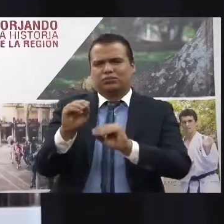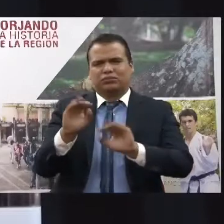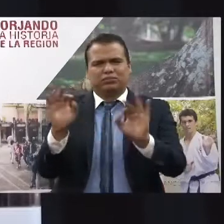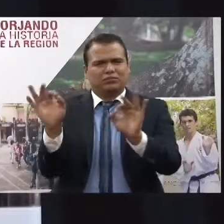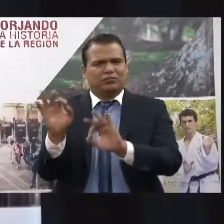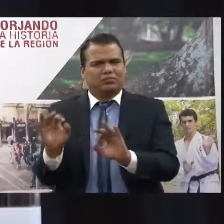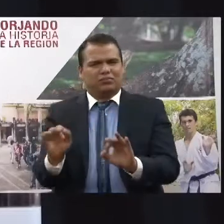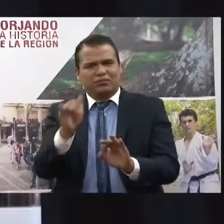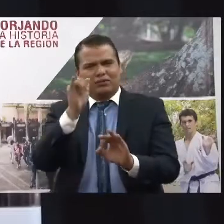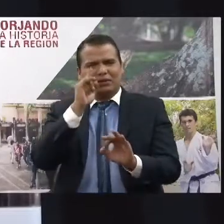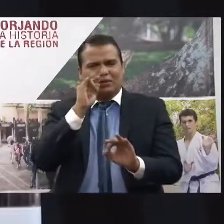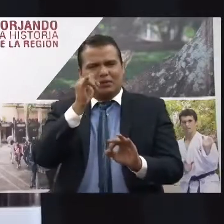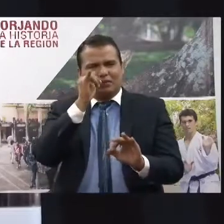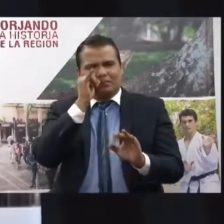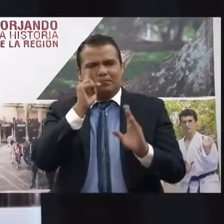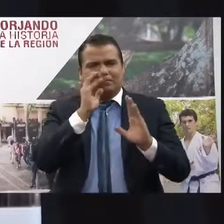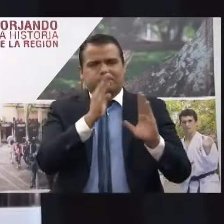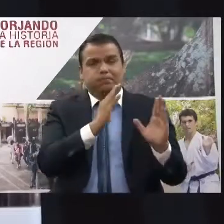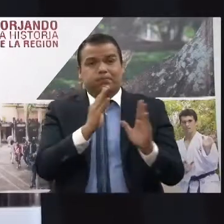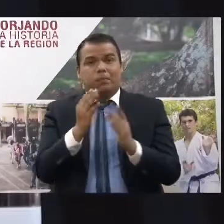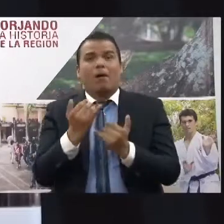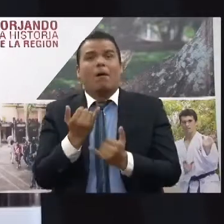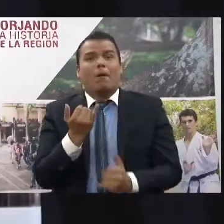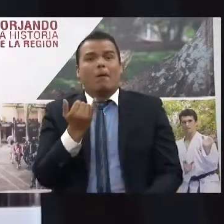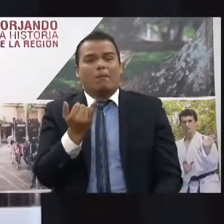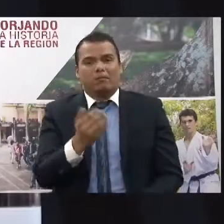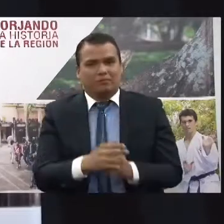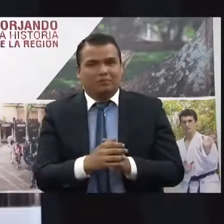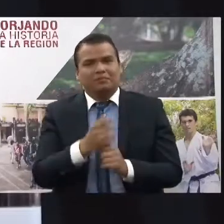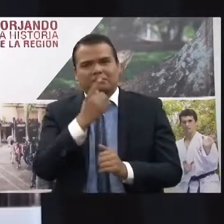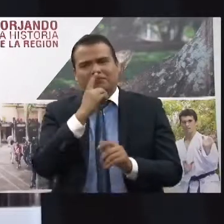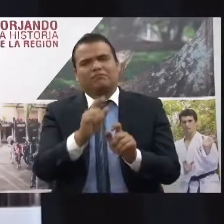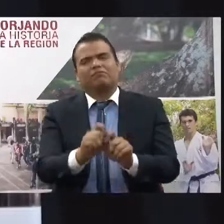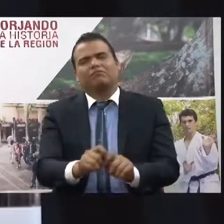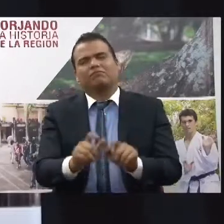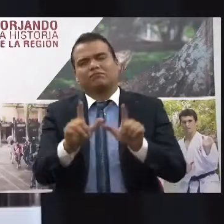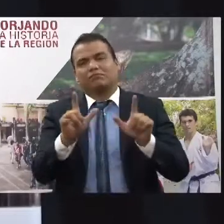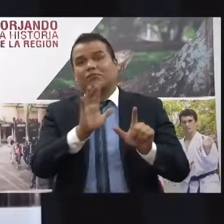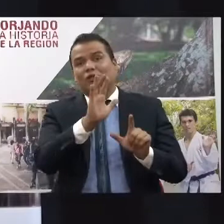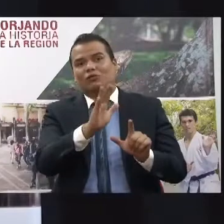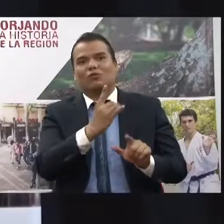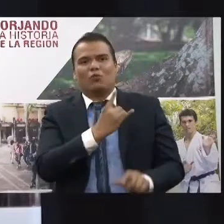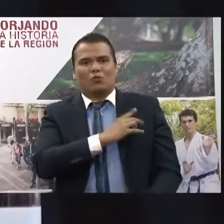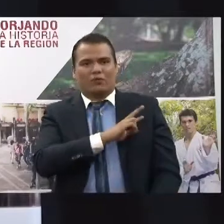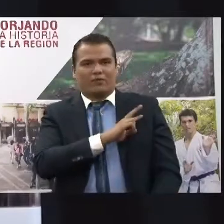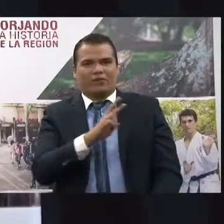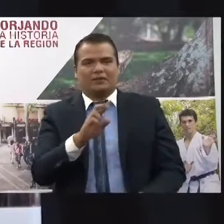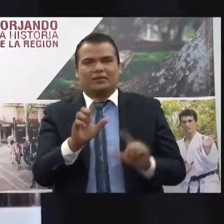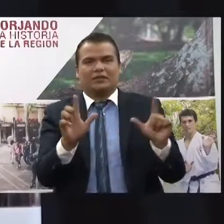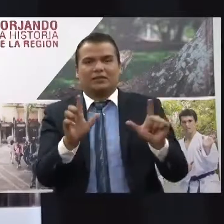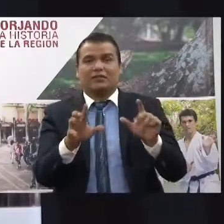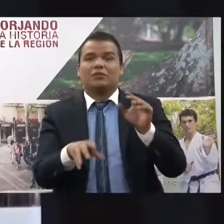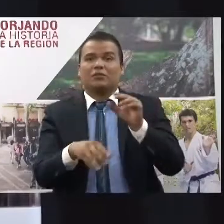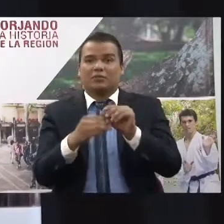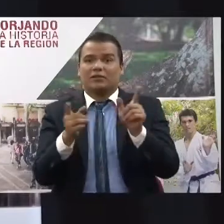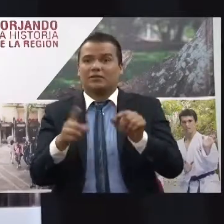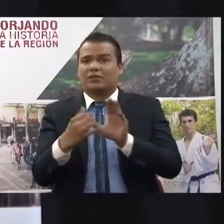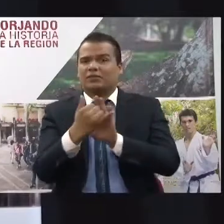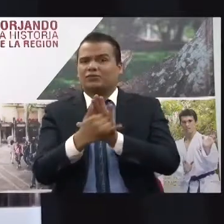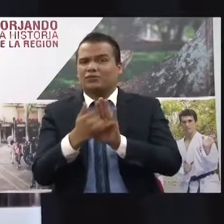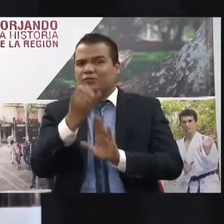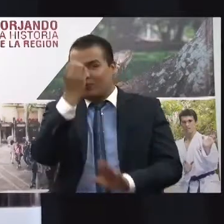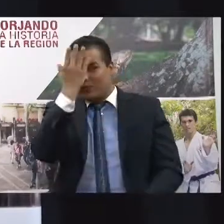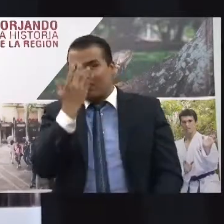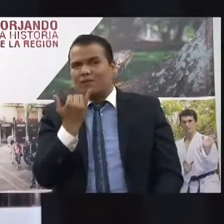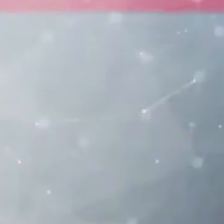toda la grabación de esta ceremonia. Lo pueden ver también a través de las plataformas institucionales de YouTube y